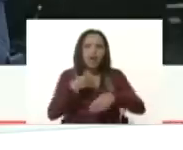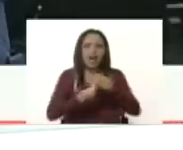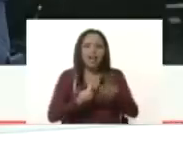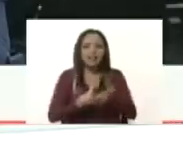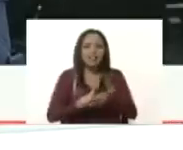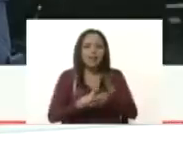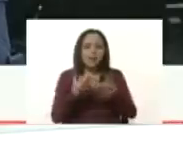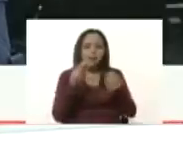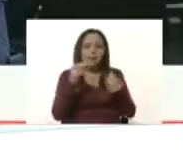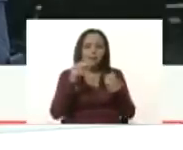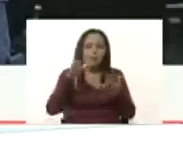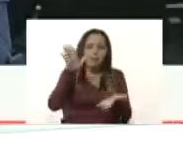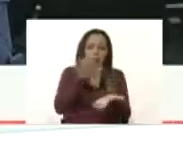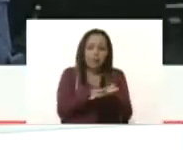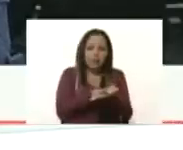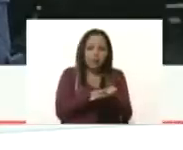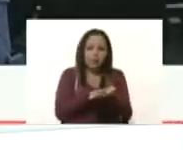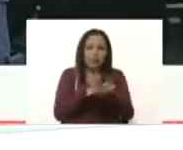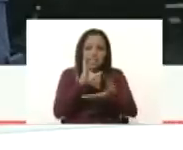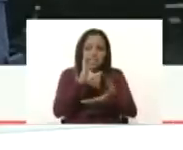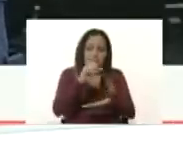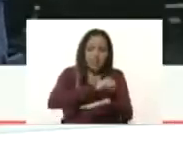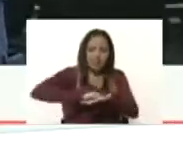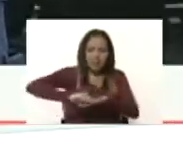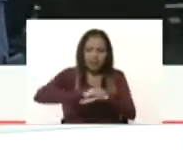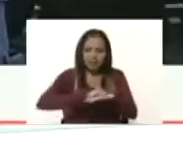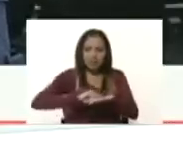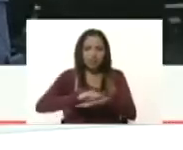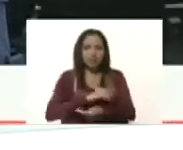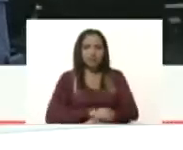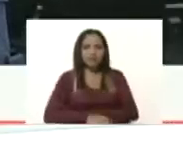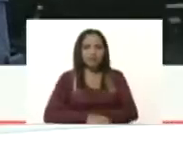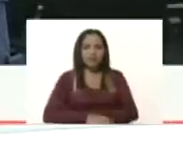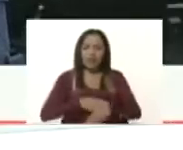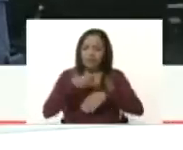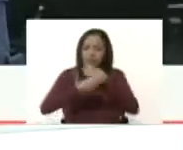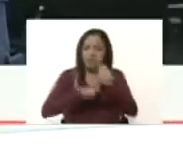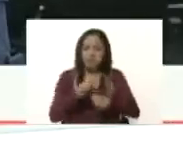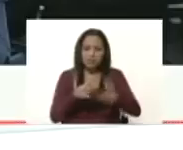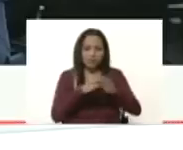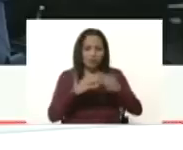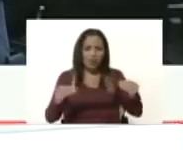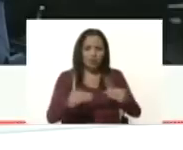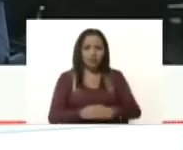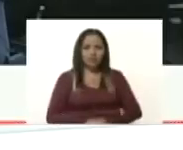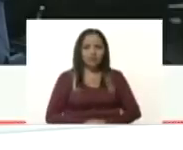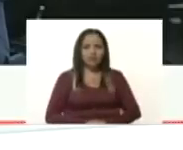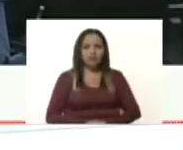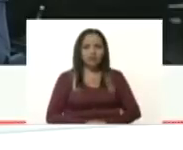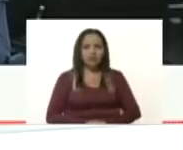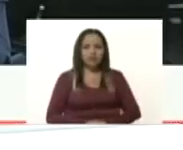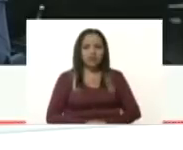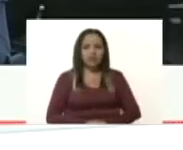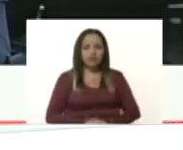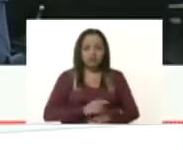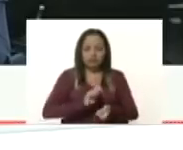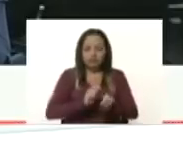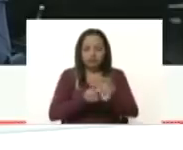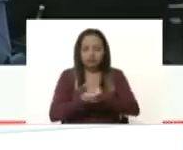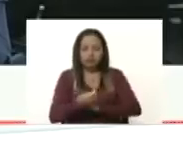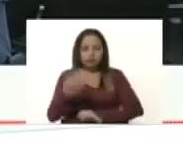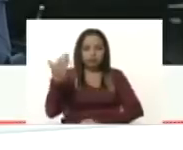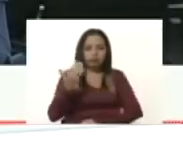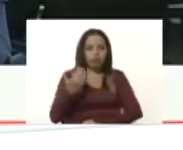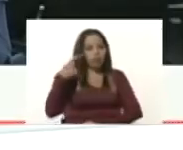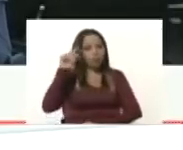cemento. Estamos produciéndolo todo. sustituyendo importaciones